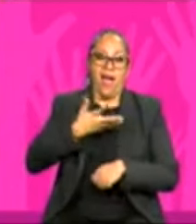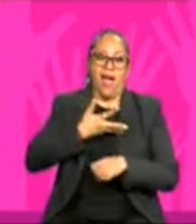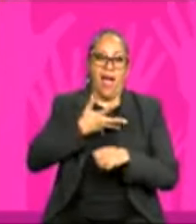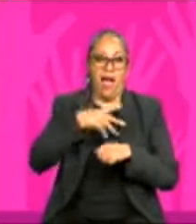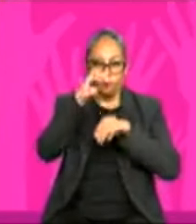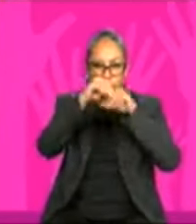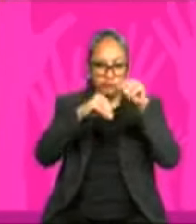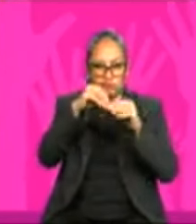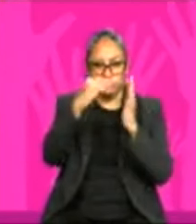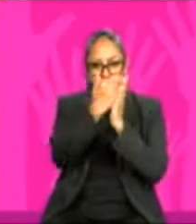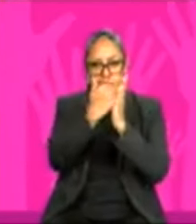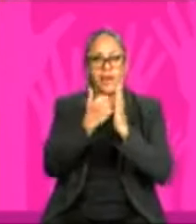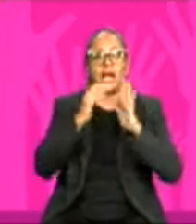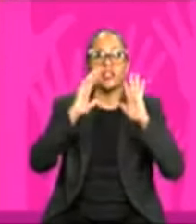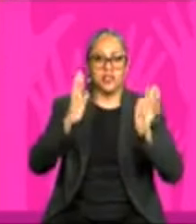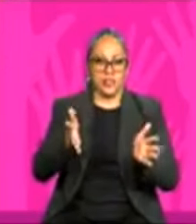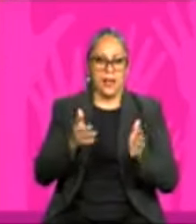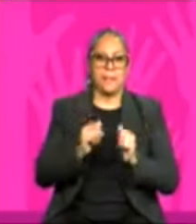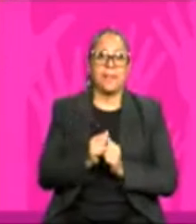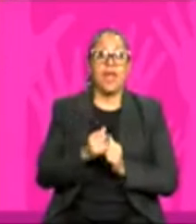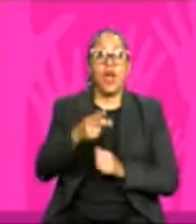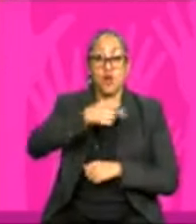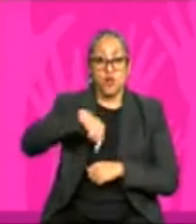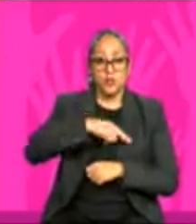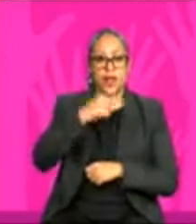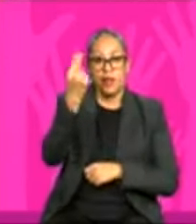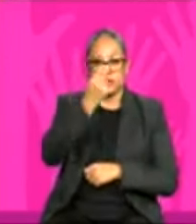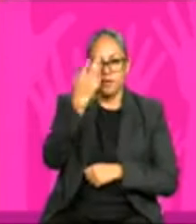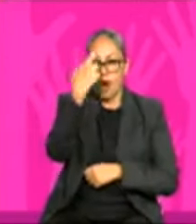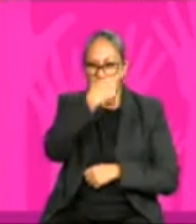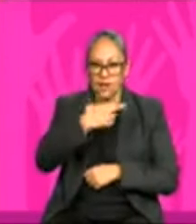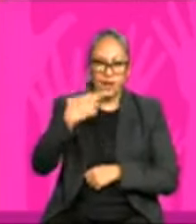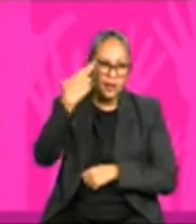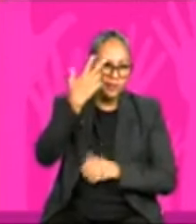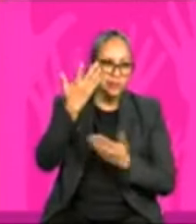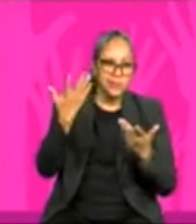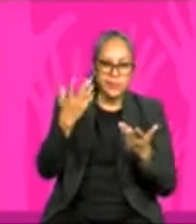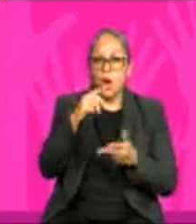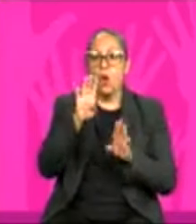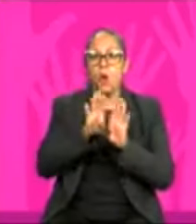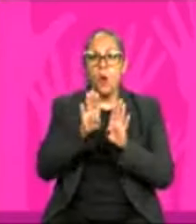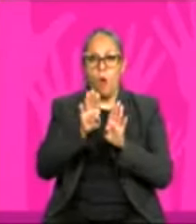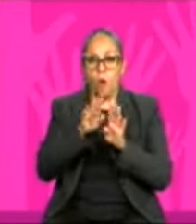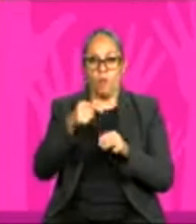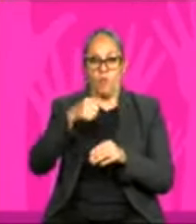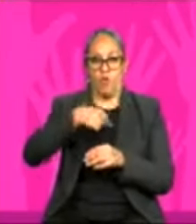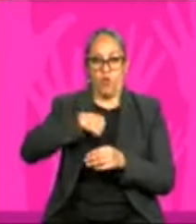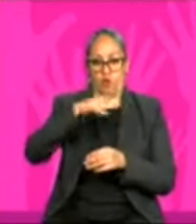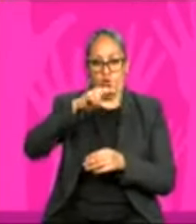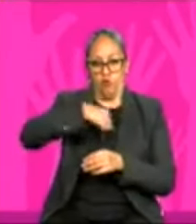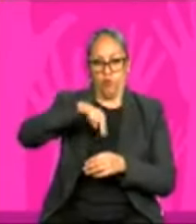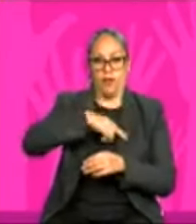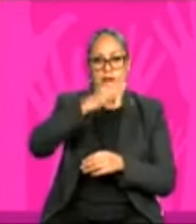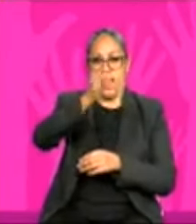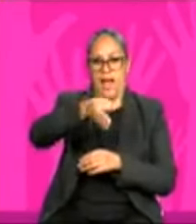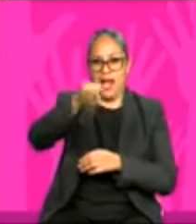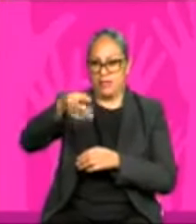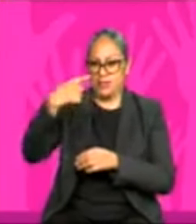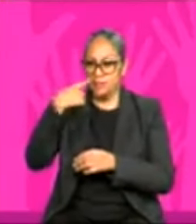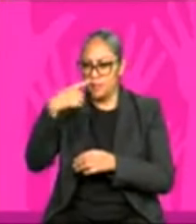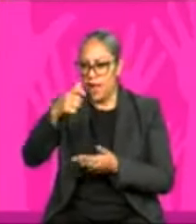somos improvisados. Vamos a revisar con lupa cada concesión entregada por el gobierno corrupto de Cuauhtémoc